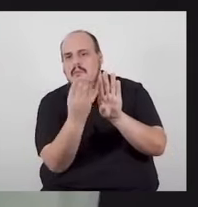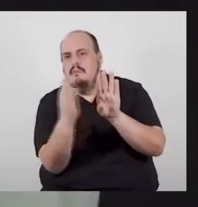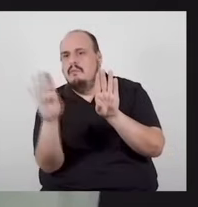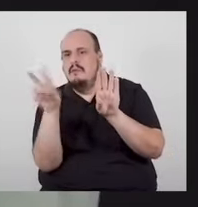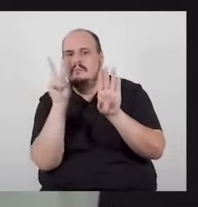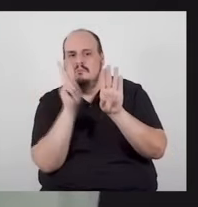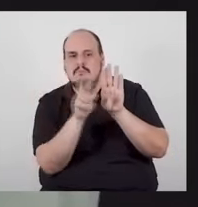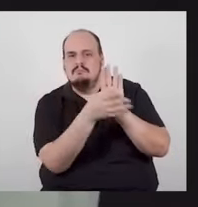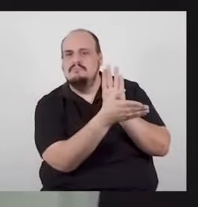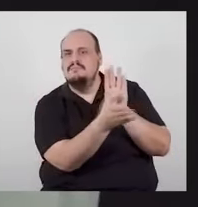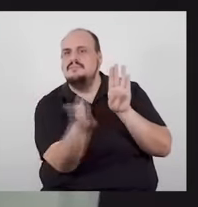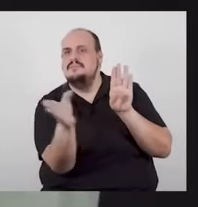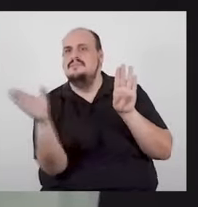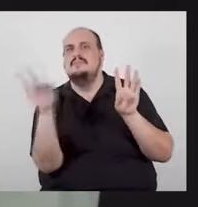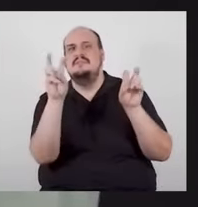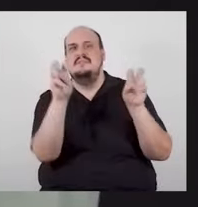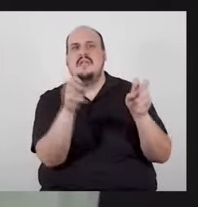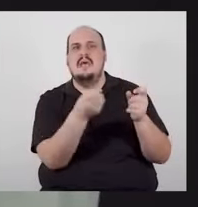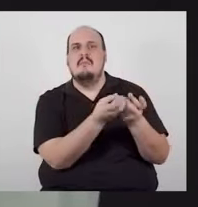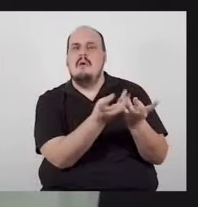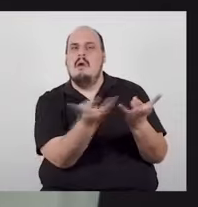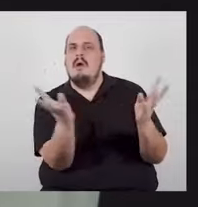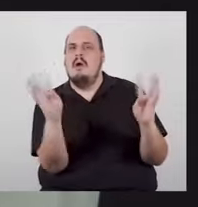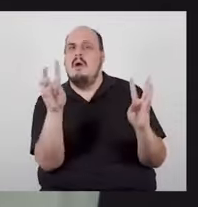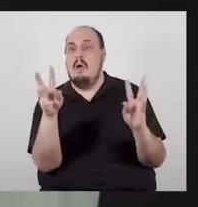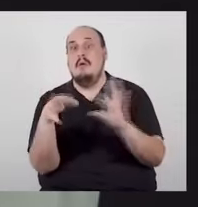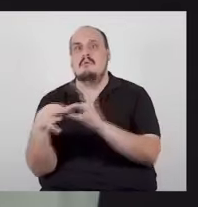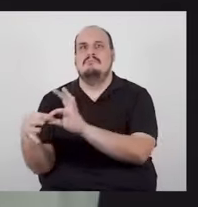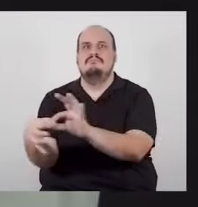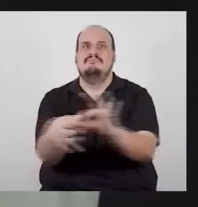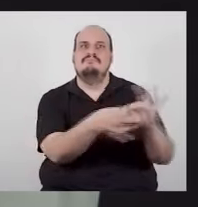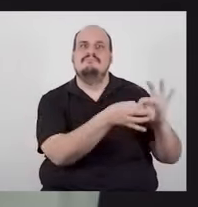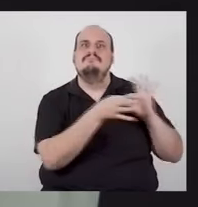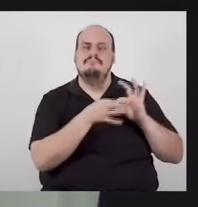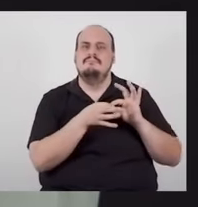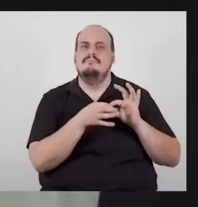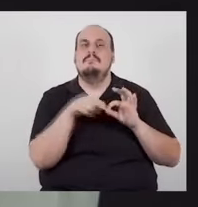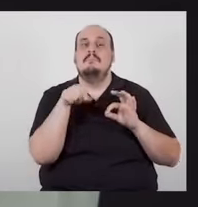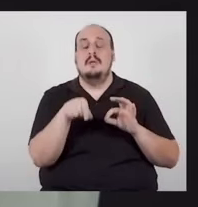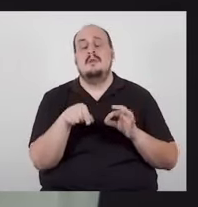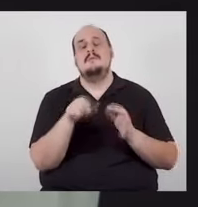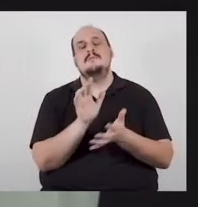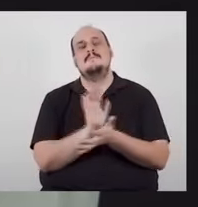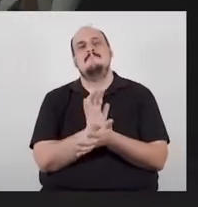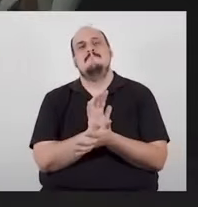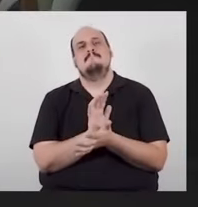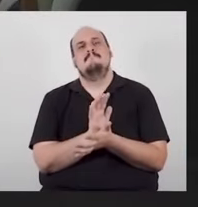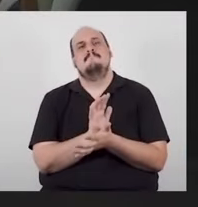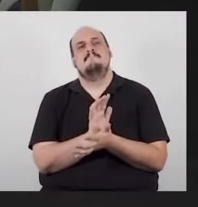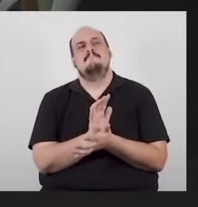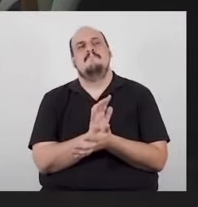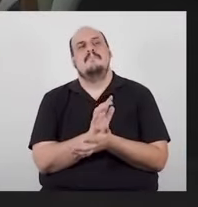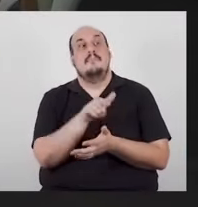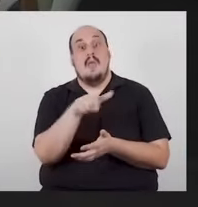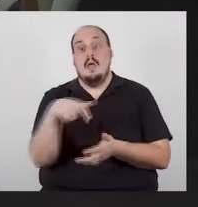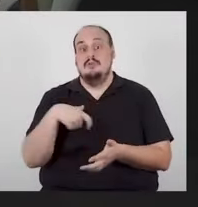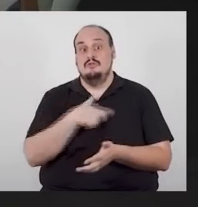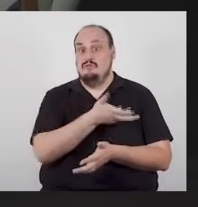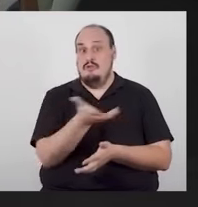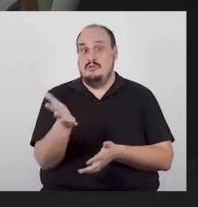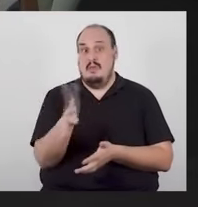toda la complejidad y desde toda la integralidad que tiene. Porque a partir de esto decir, bueno, ahora ya le dijimos a la